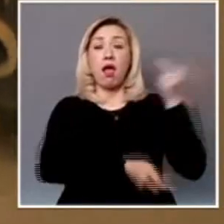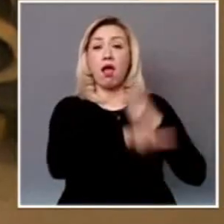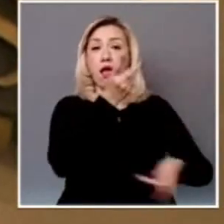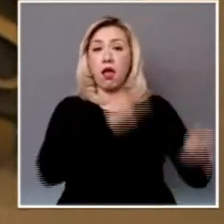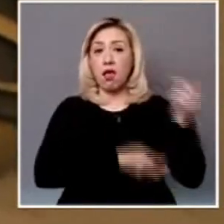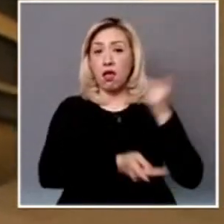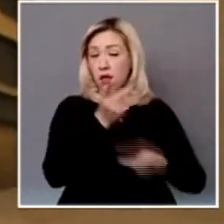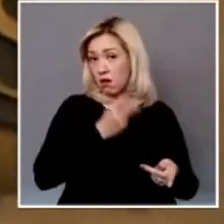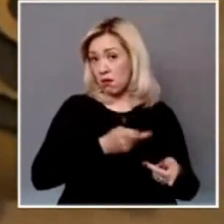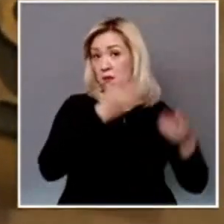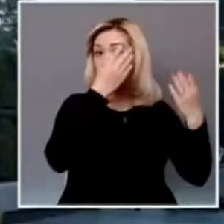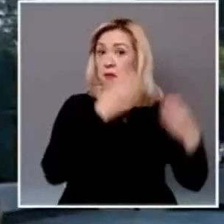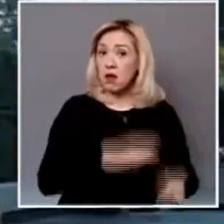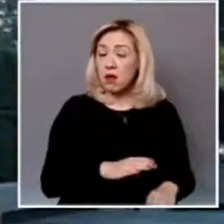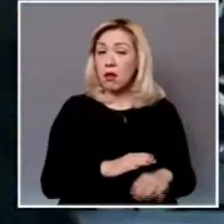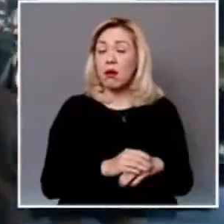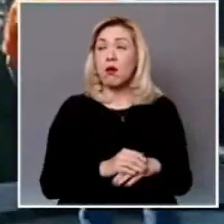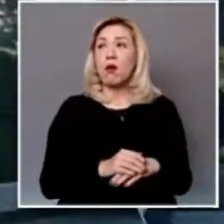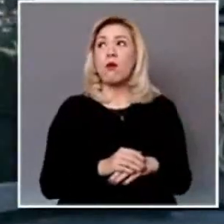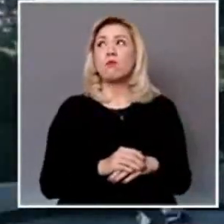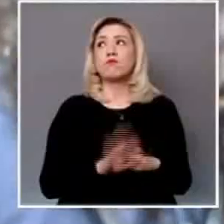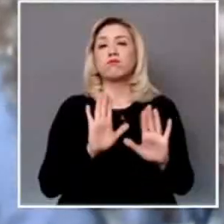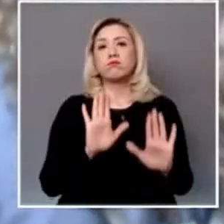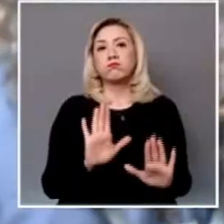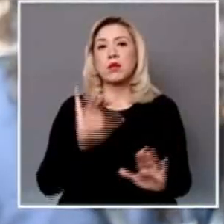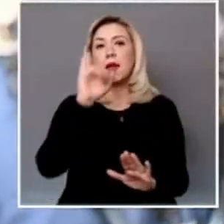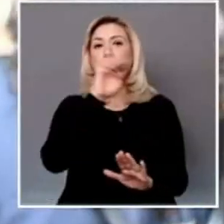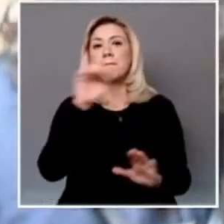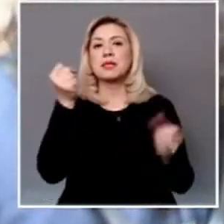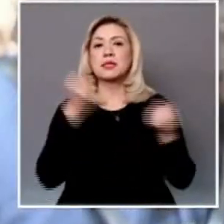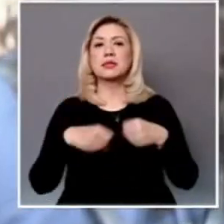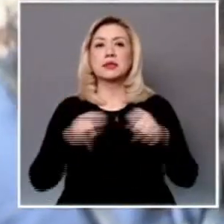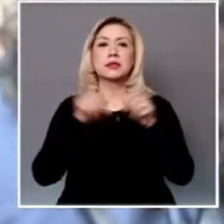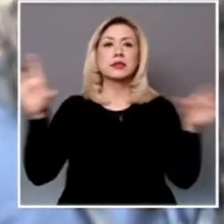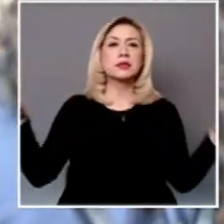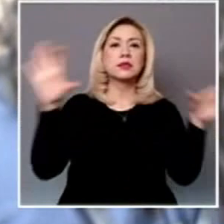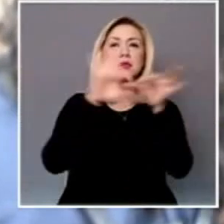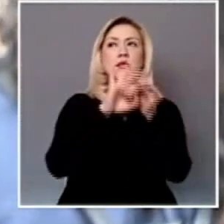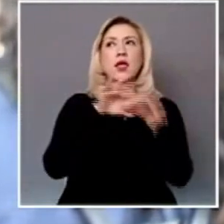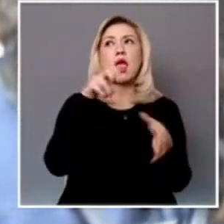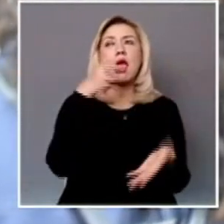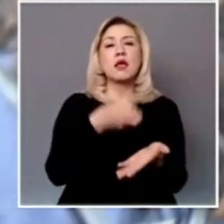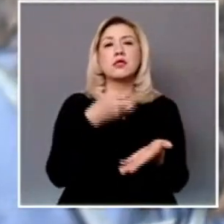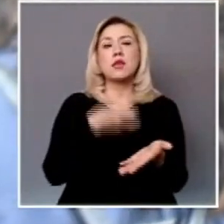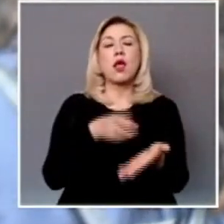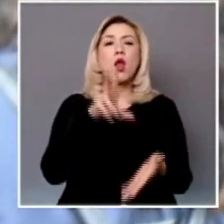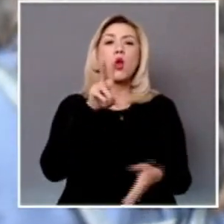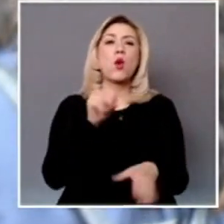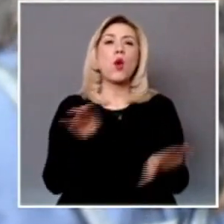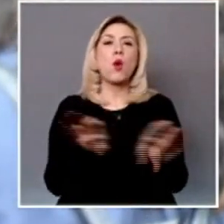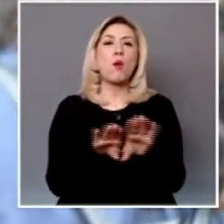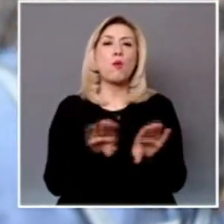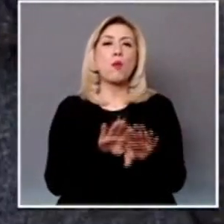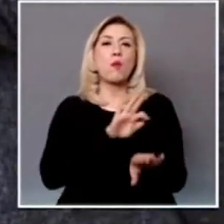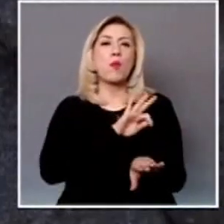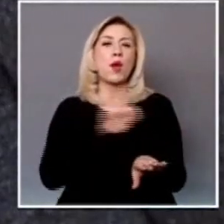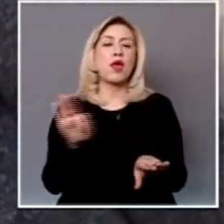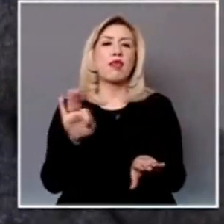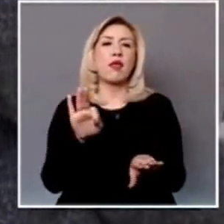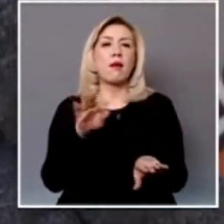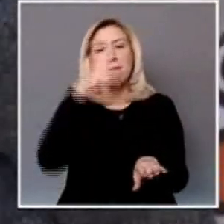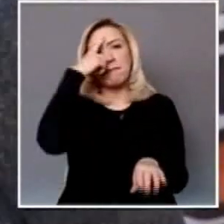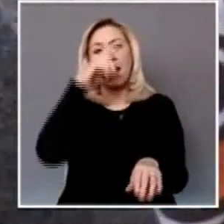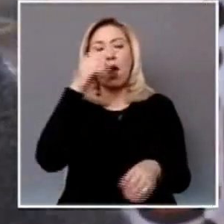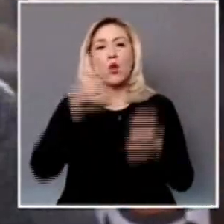financieras en el convenio con el Seguro Social no constituyen actos de autoridad para efectos de la procedencia del juicio de